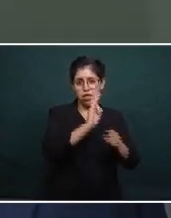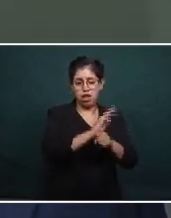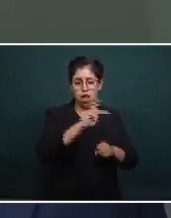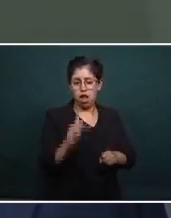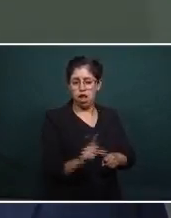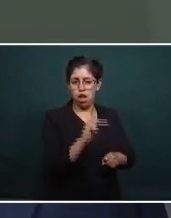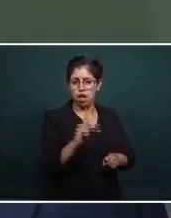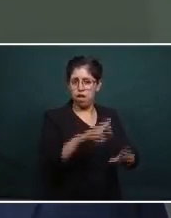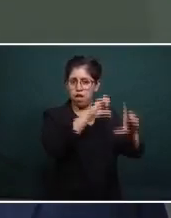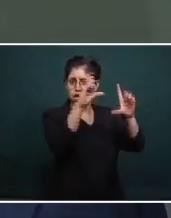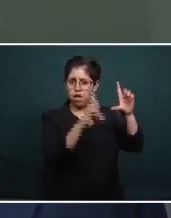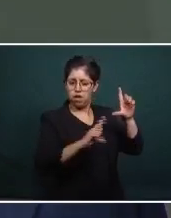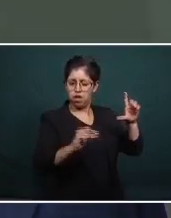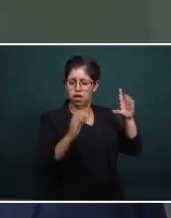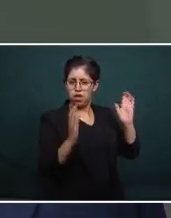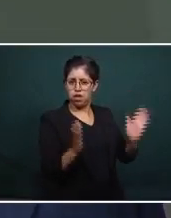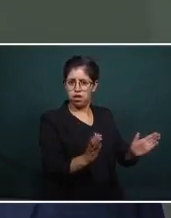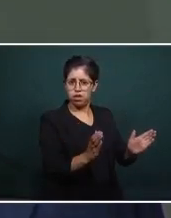pueblo.